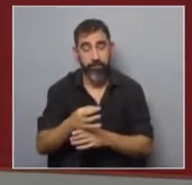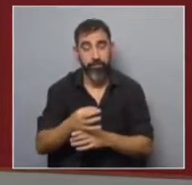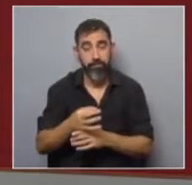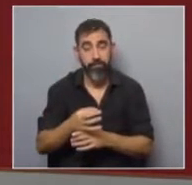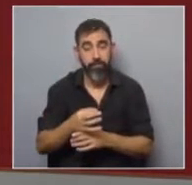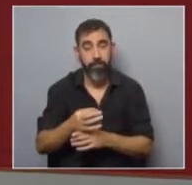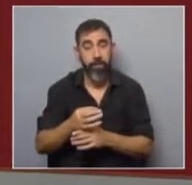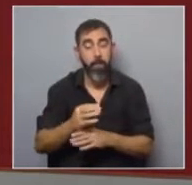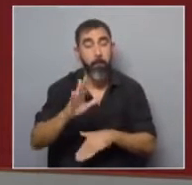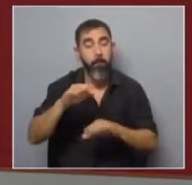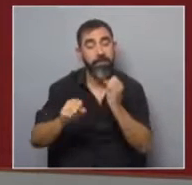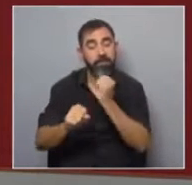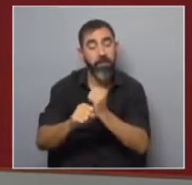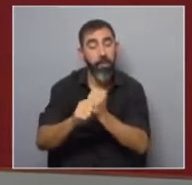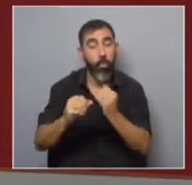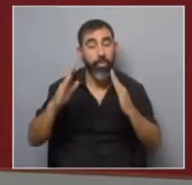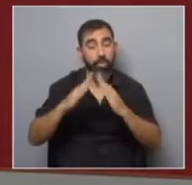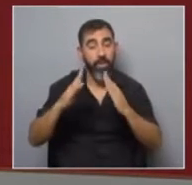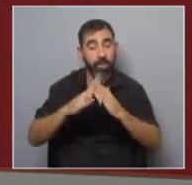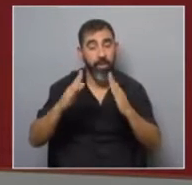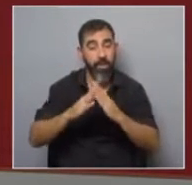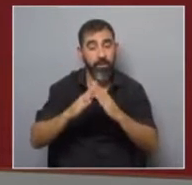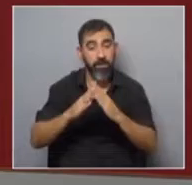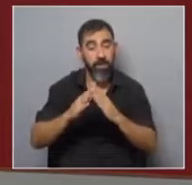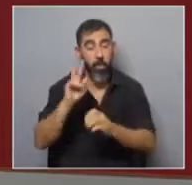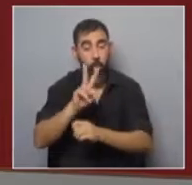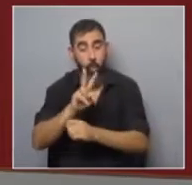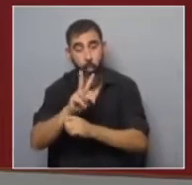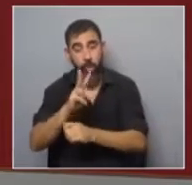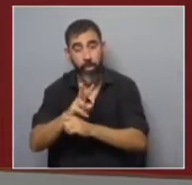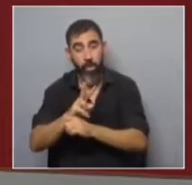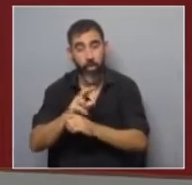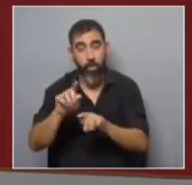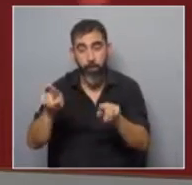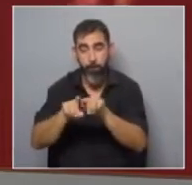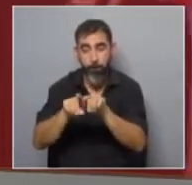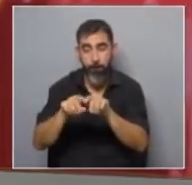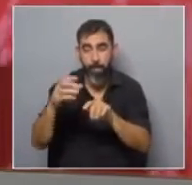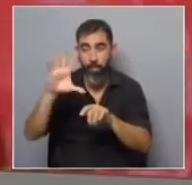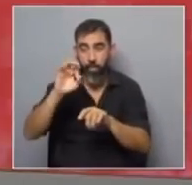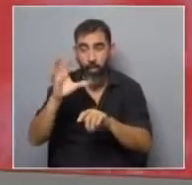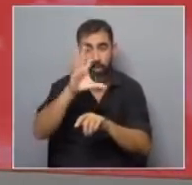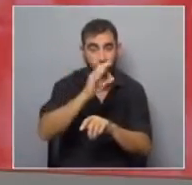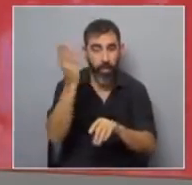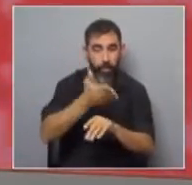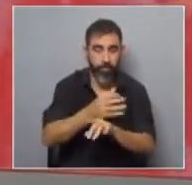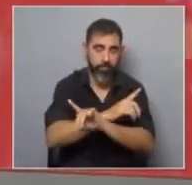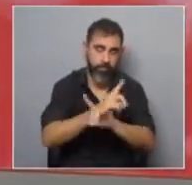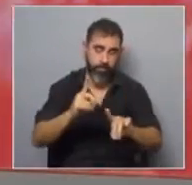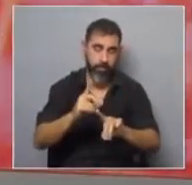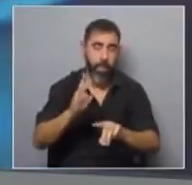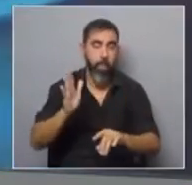el aumento de las tareas domésticas, los cuidados no se repartieron de manera igualitaria, sino